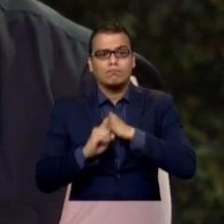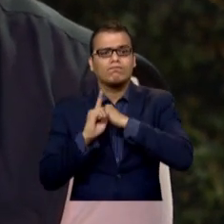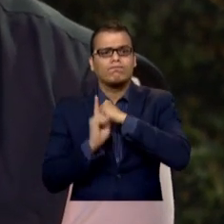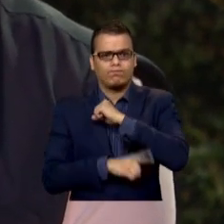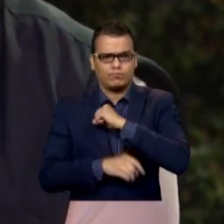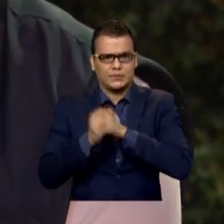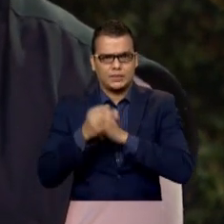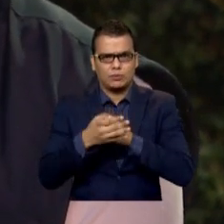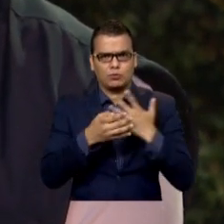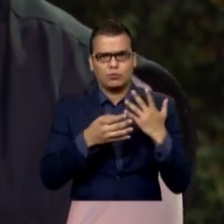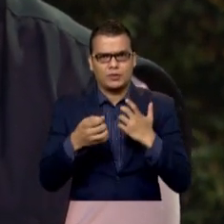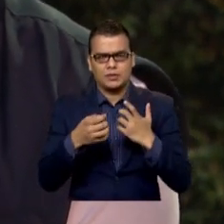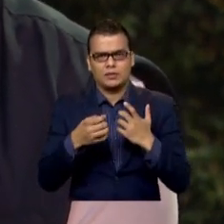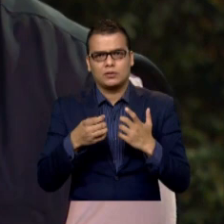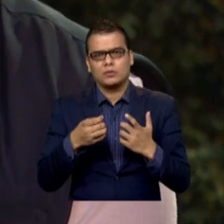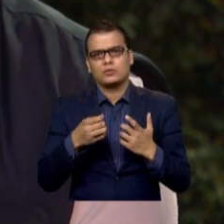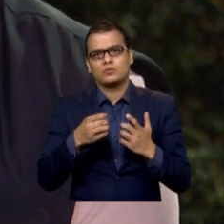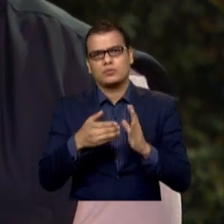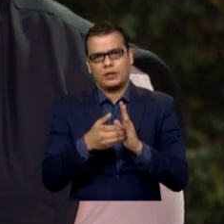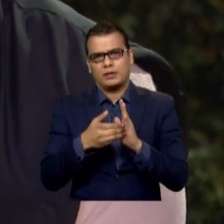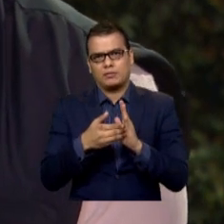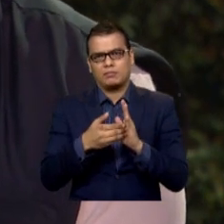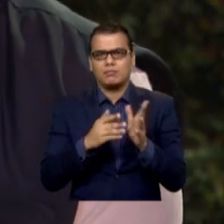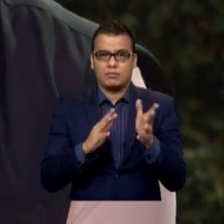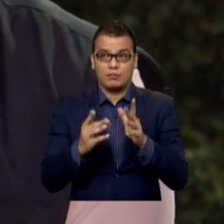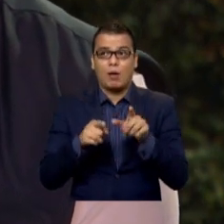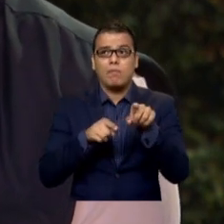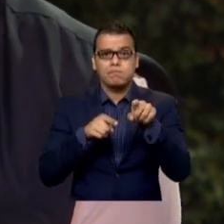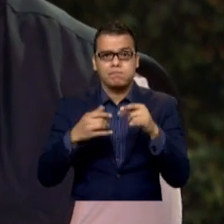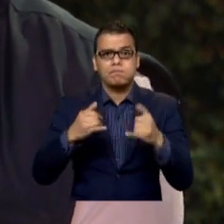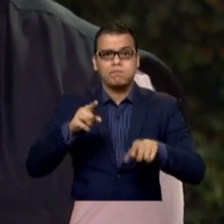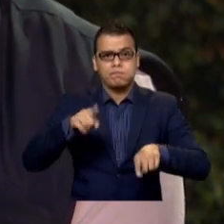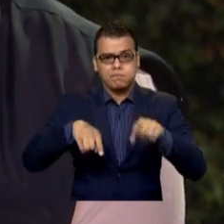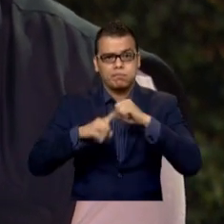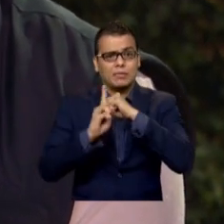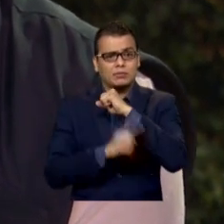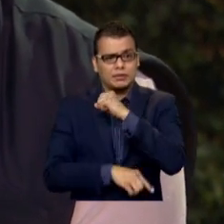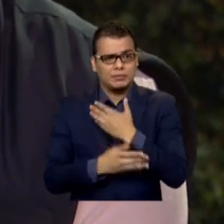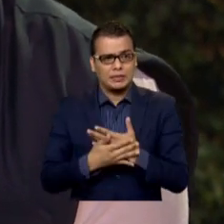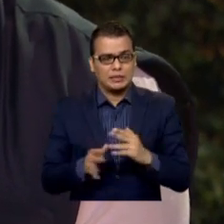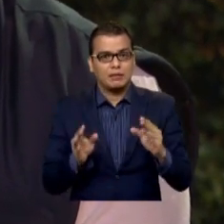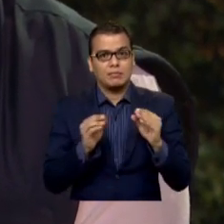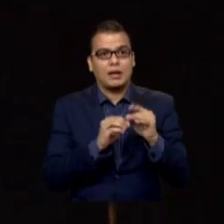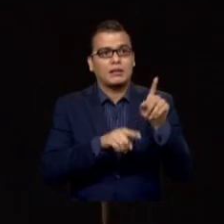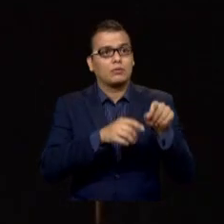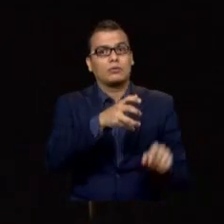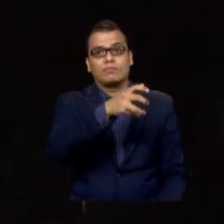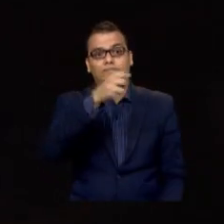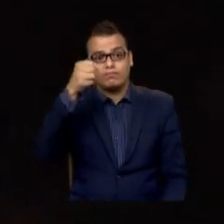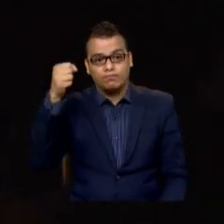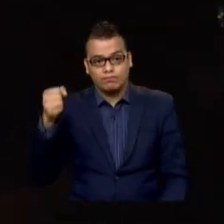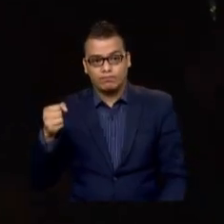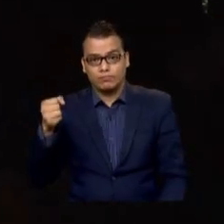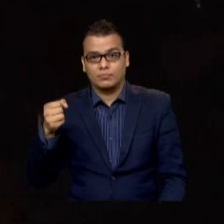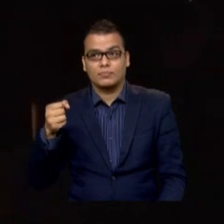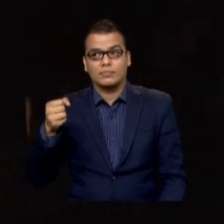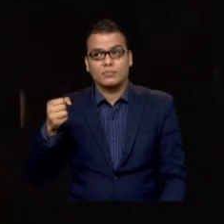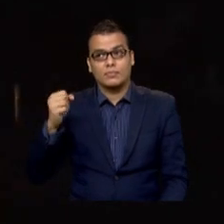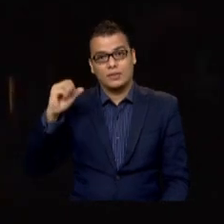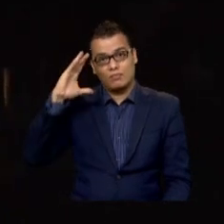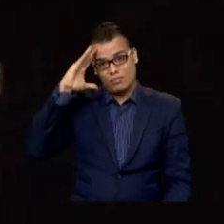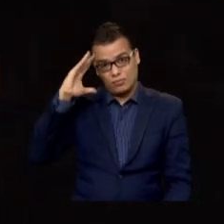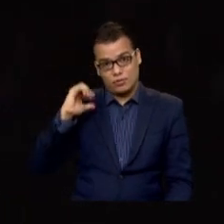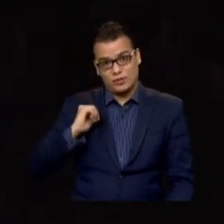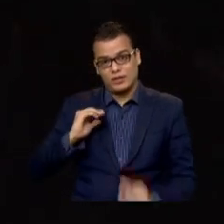sanción de 936 mil pesos aproximadamente. Ya hemos impuesto varias sanciones, incluso ha sido necesario llevar personas a las estaciones de policía porque